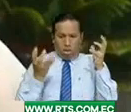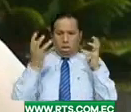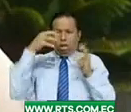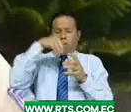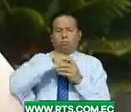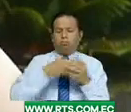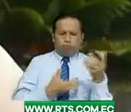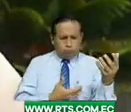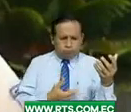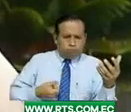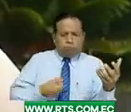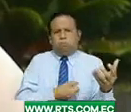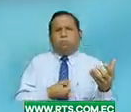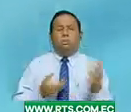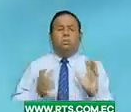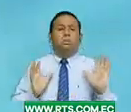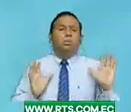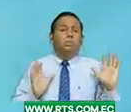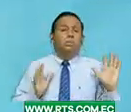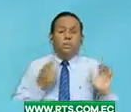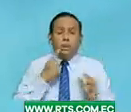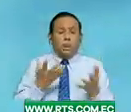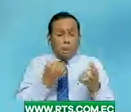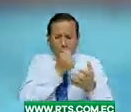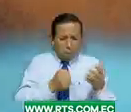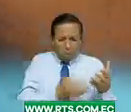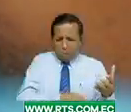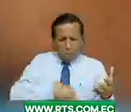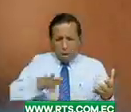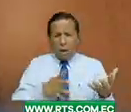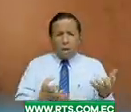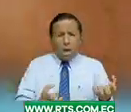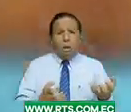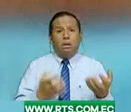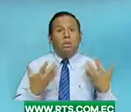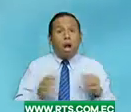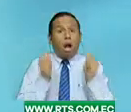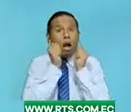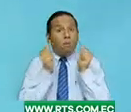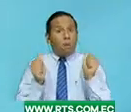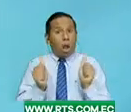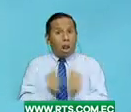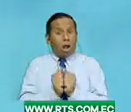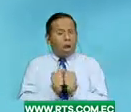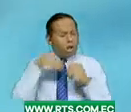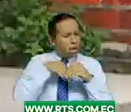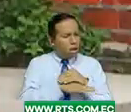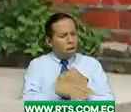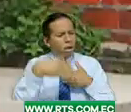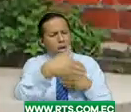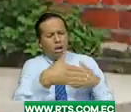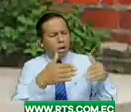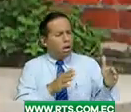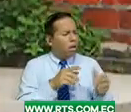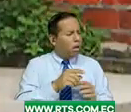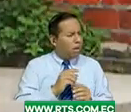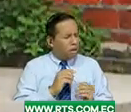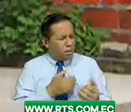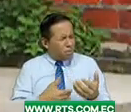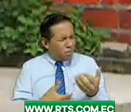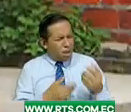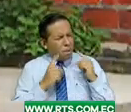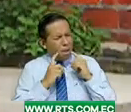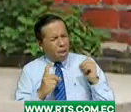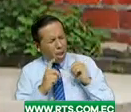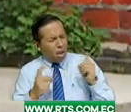para sacarlo el cuco, el diablo. Tras el llanto del pequeño, la abuela ingresó desesperada hasta el dormitorio. Allí descubrió el